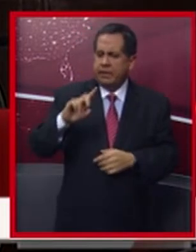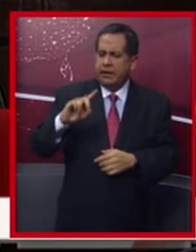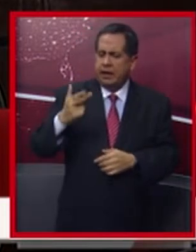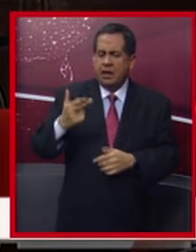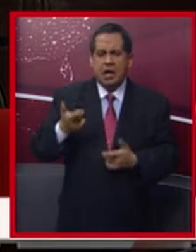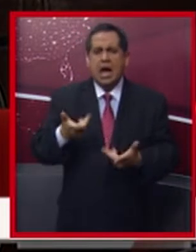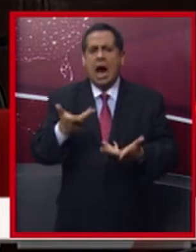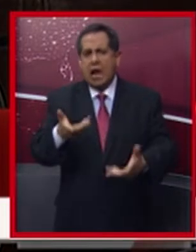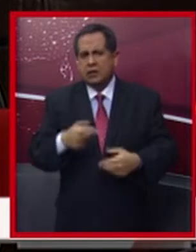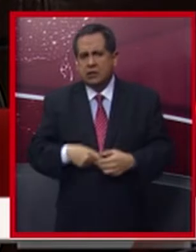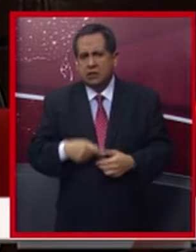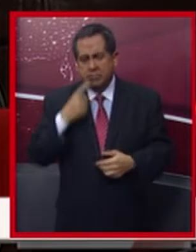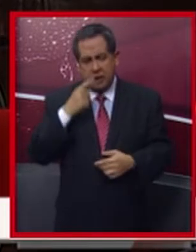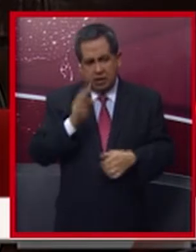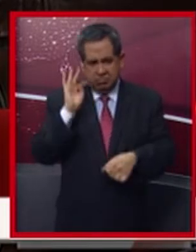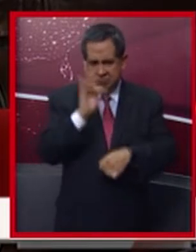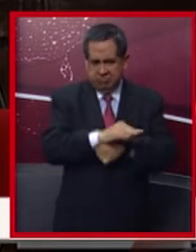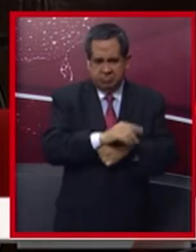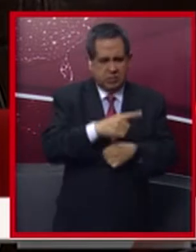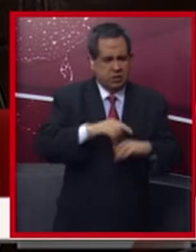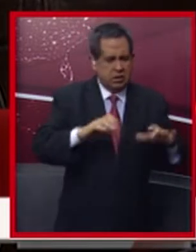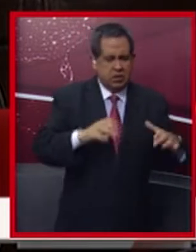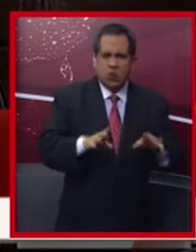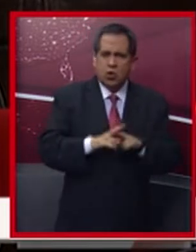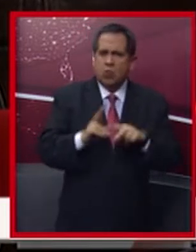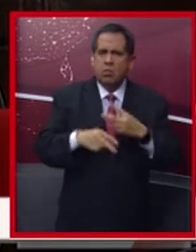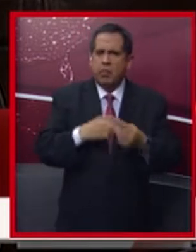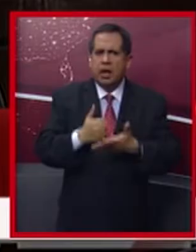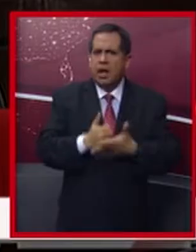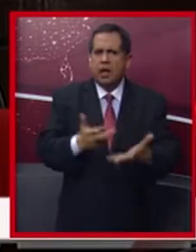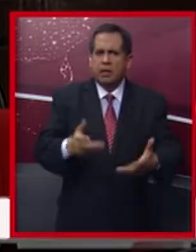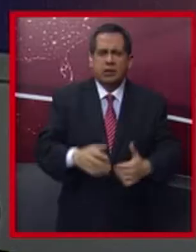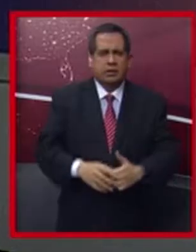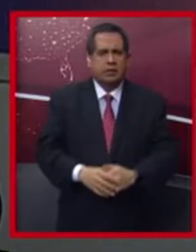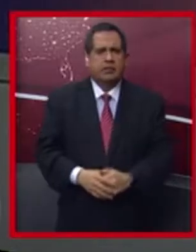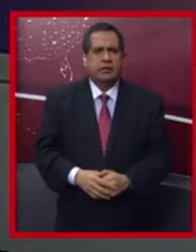Derechos Humanos en favor de los defensores de los derechos?